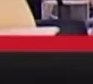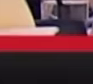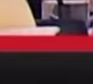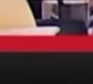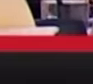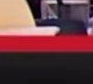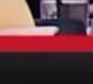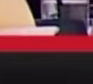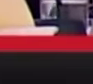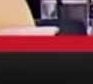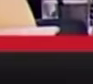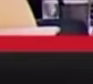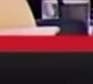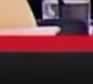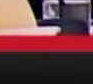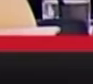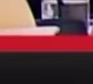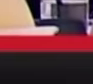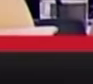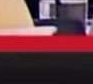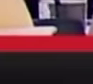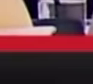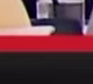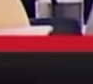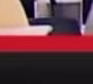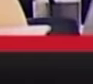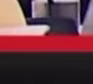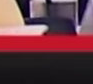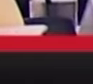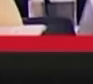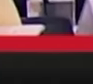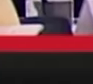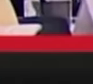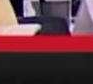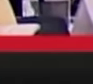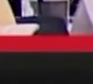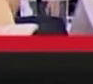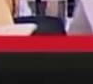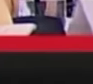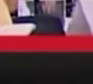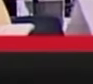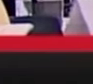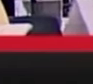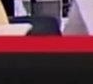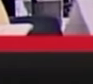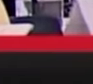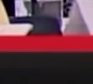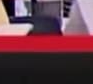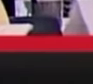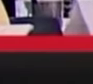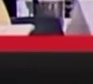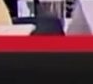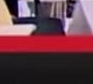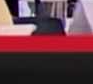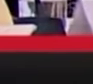además el mantenimiento de las vías. Cada año la municipalidad le encarga la ejecución y le transfiere recursos para